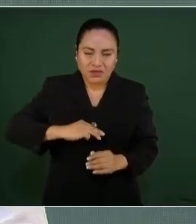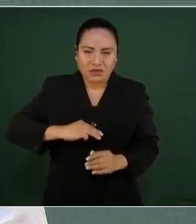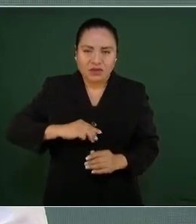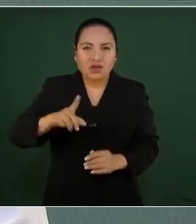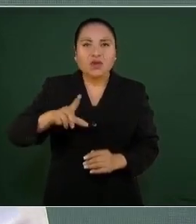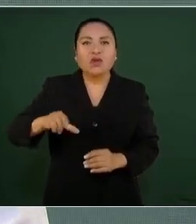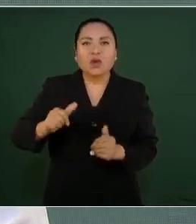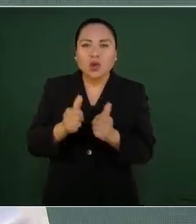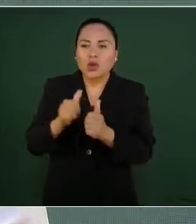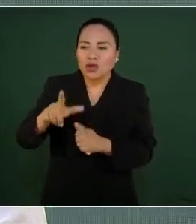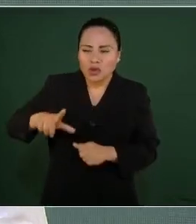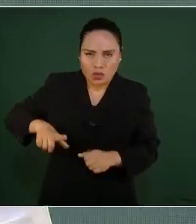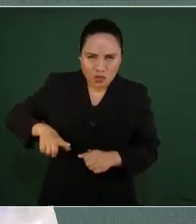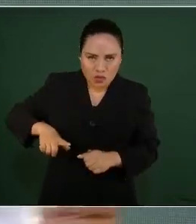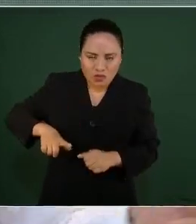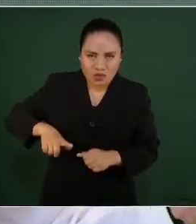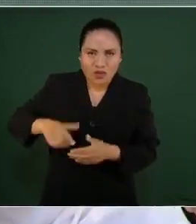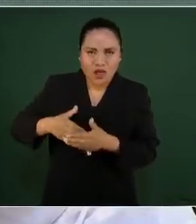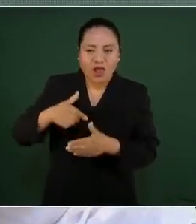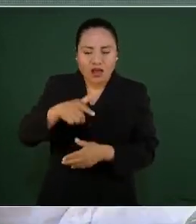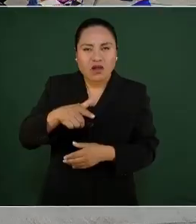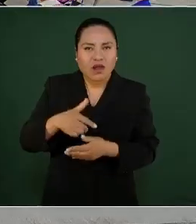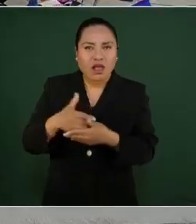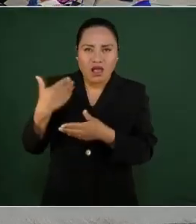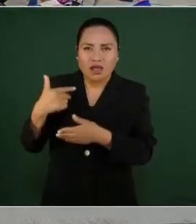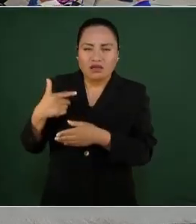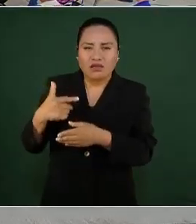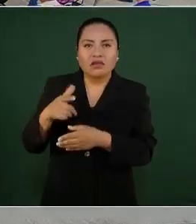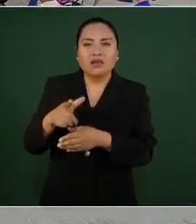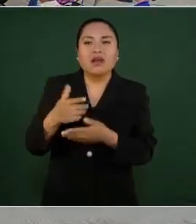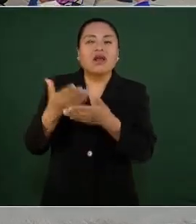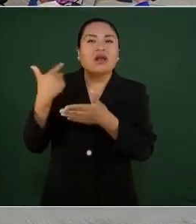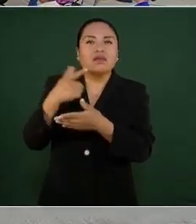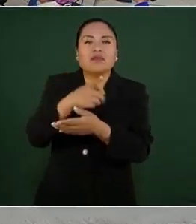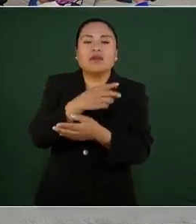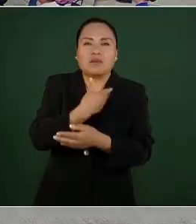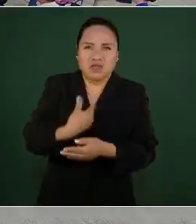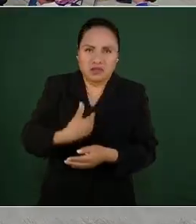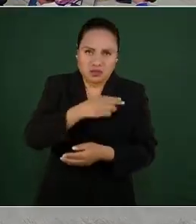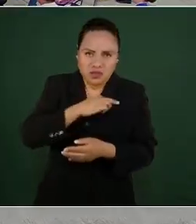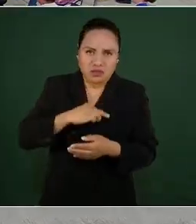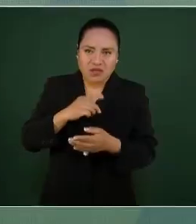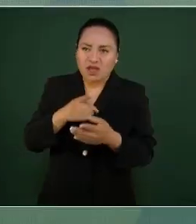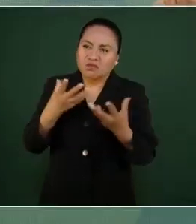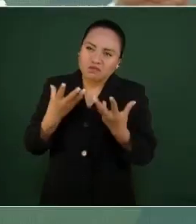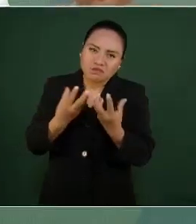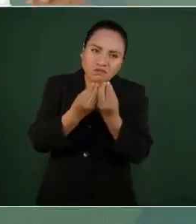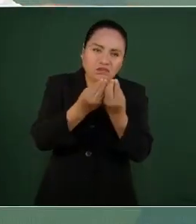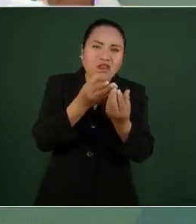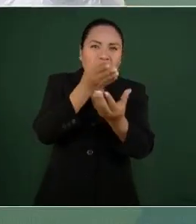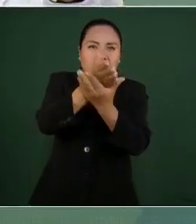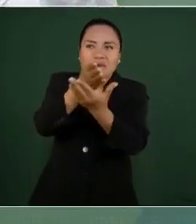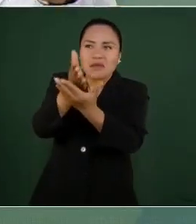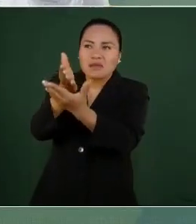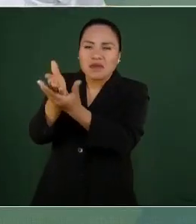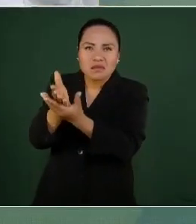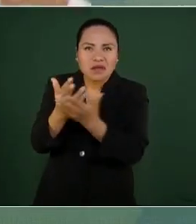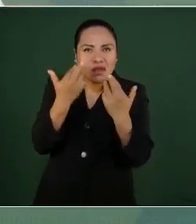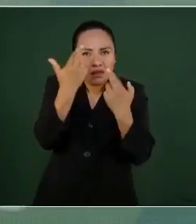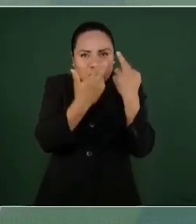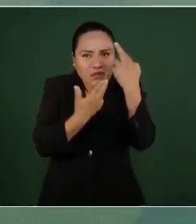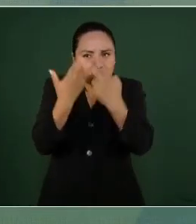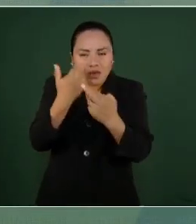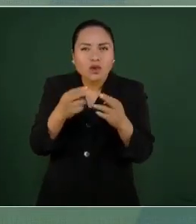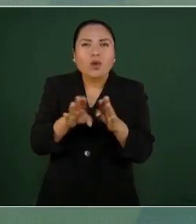con el gobernador, que la vez pasada ellos hicieron primero un recorrido para ver cómo estaban aplicando